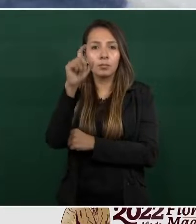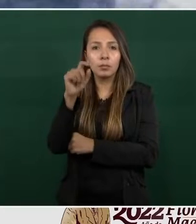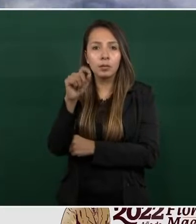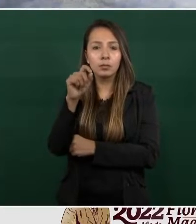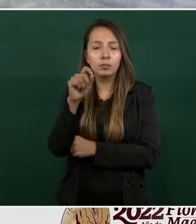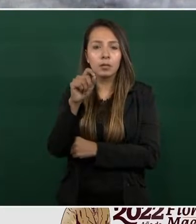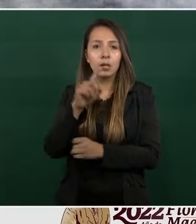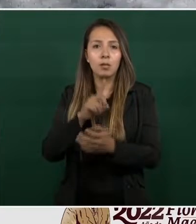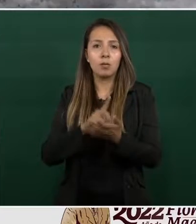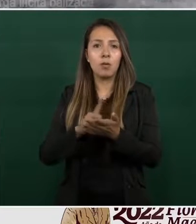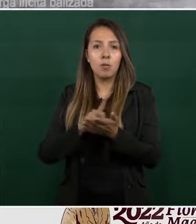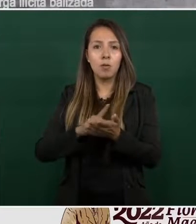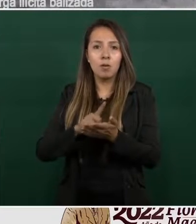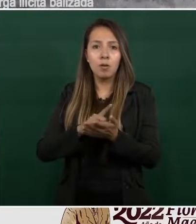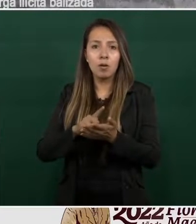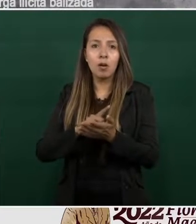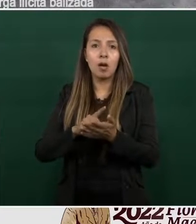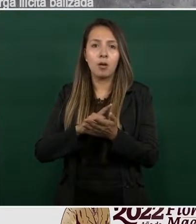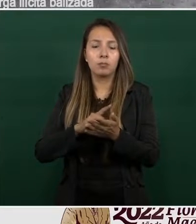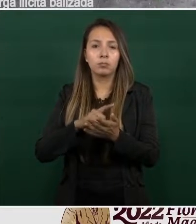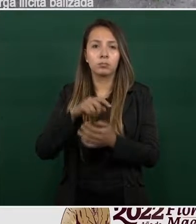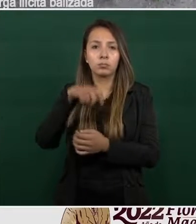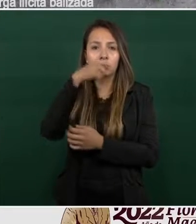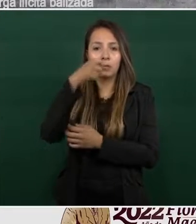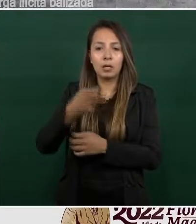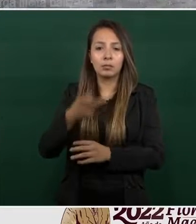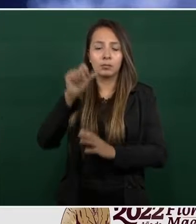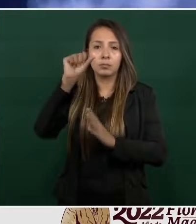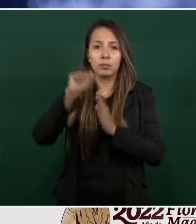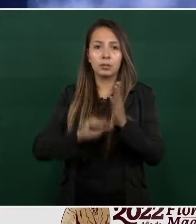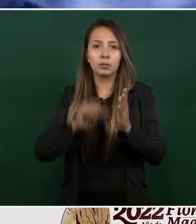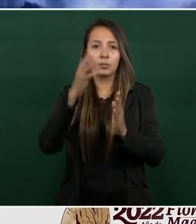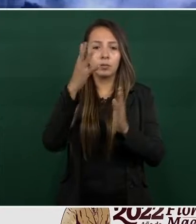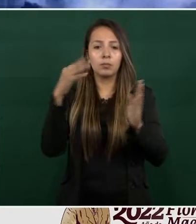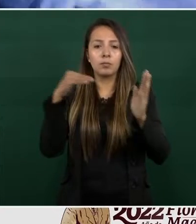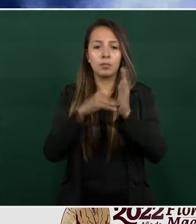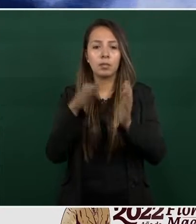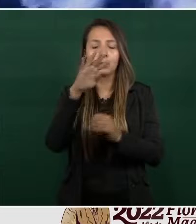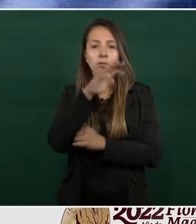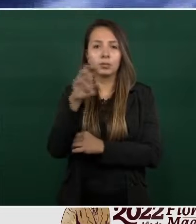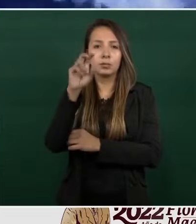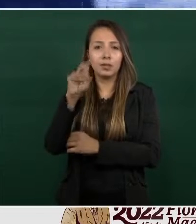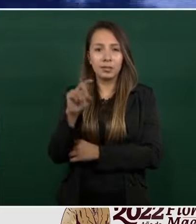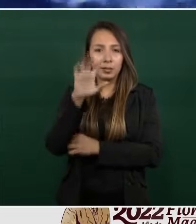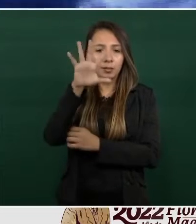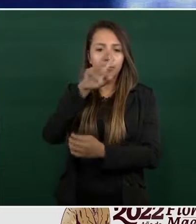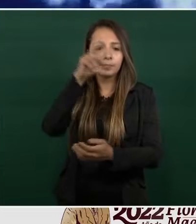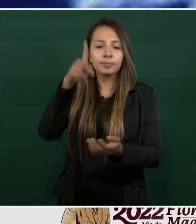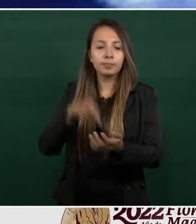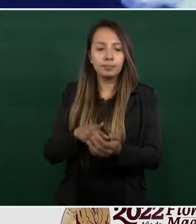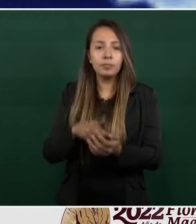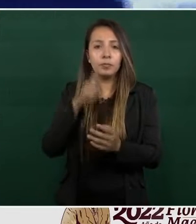cocaína decomisada este mes, 4,835 kilogramos, en lo que va del año